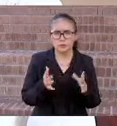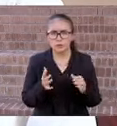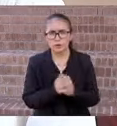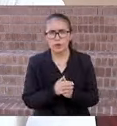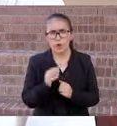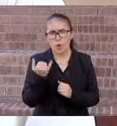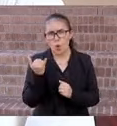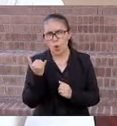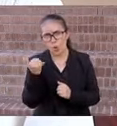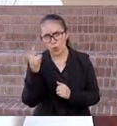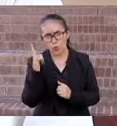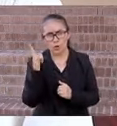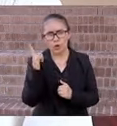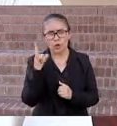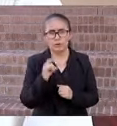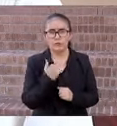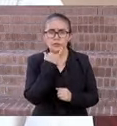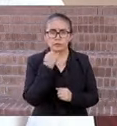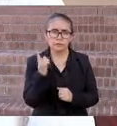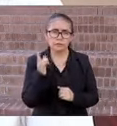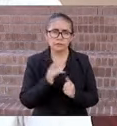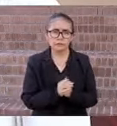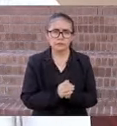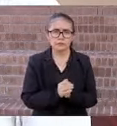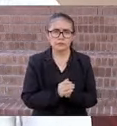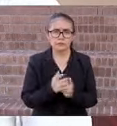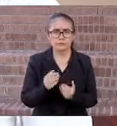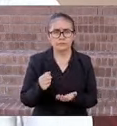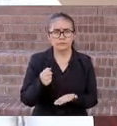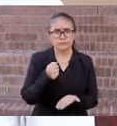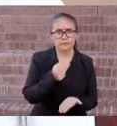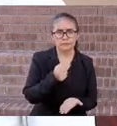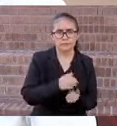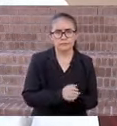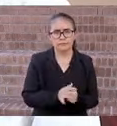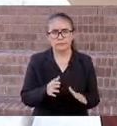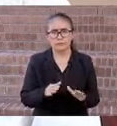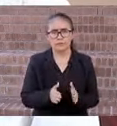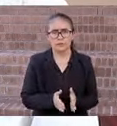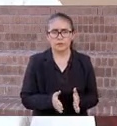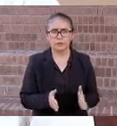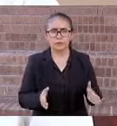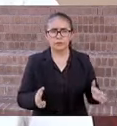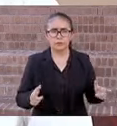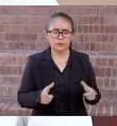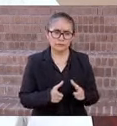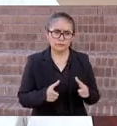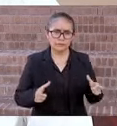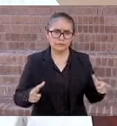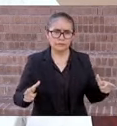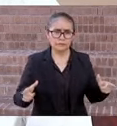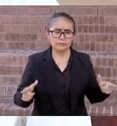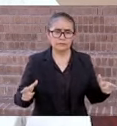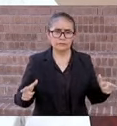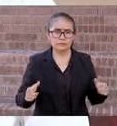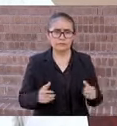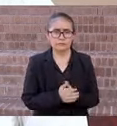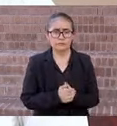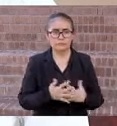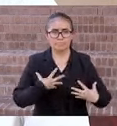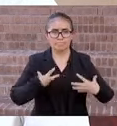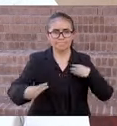julio las remesas han crecido a pesar de la